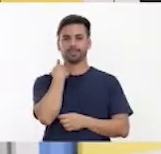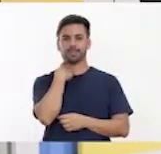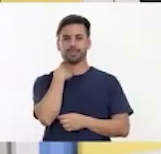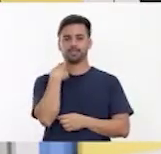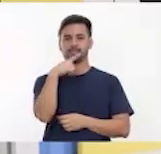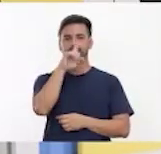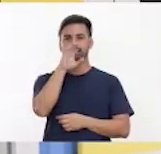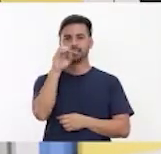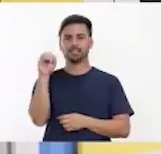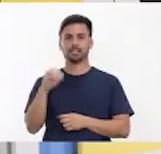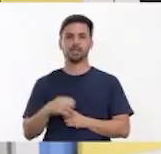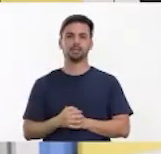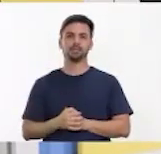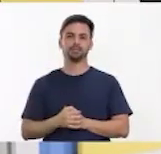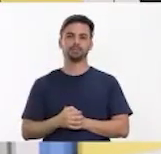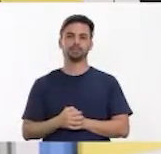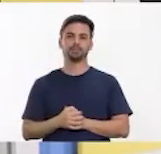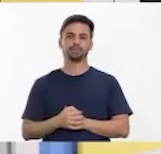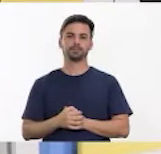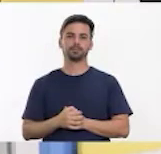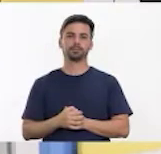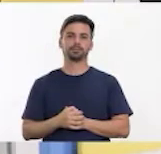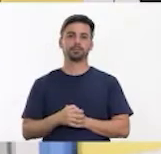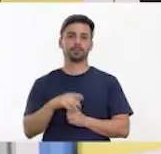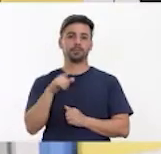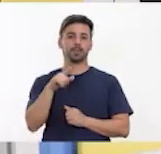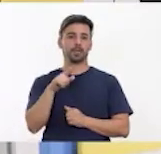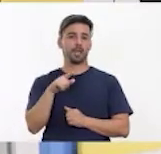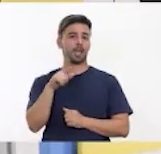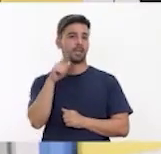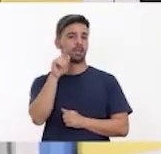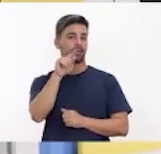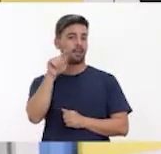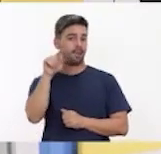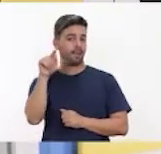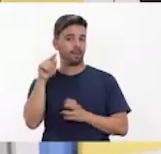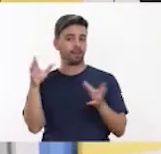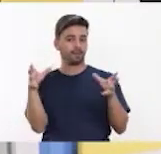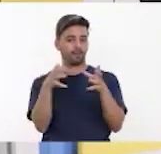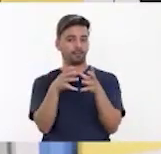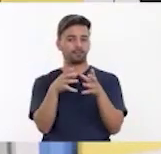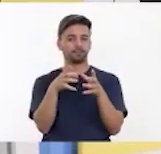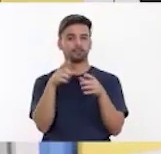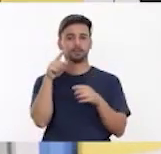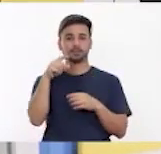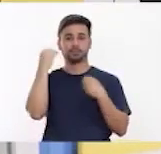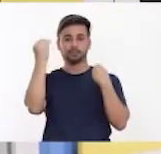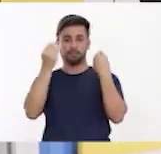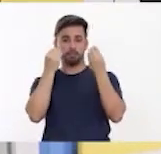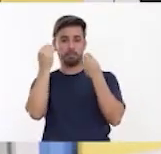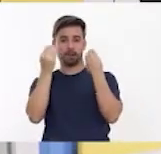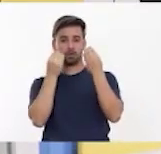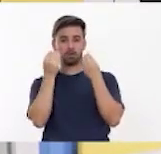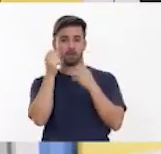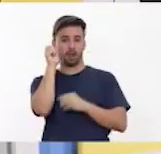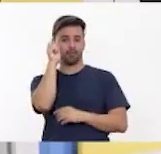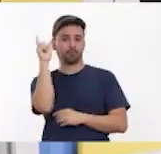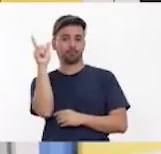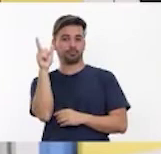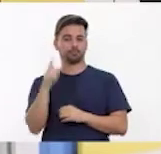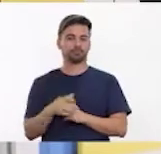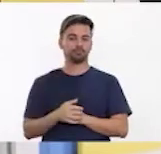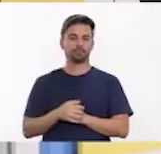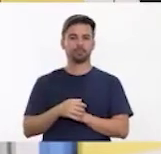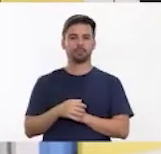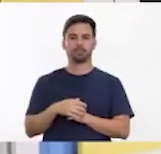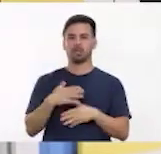hagan una valoración tal y como lo hicieron en historia, sino que aborden los aportes al pensamiento revolucionario cubano,